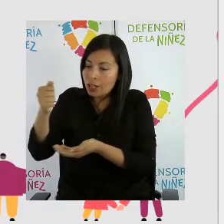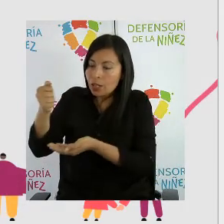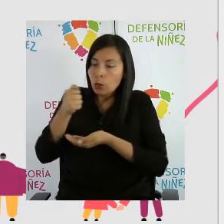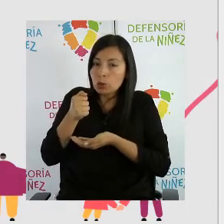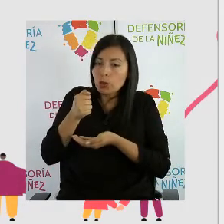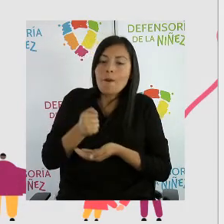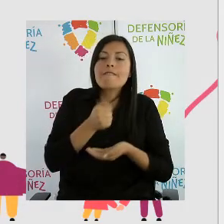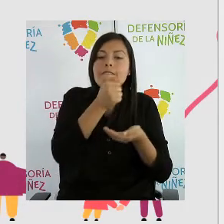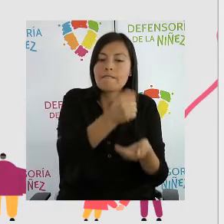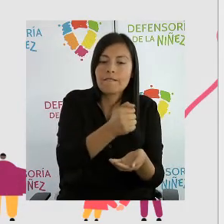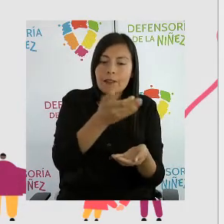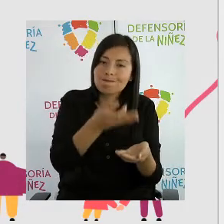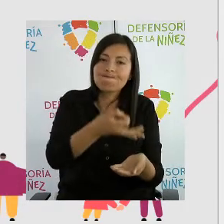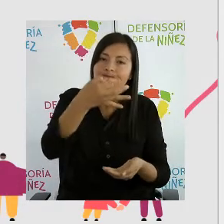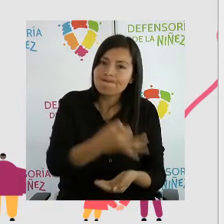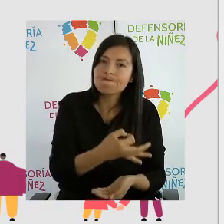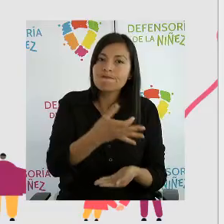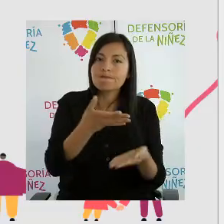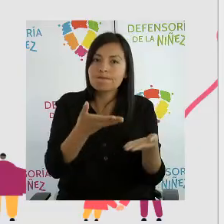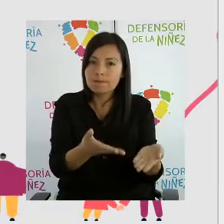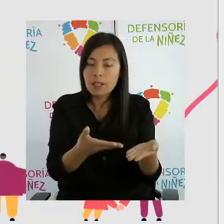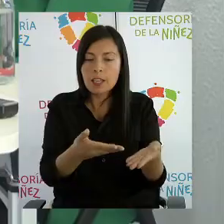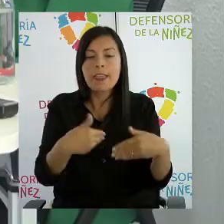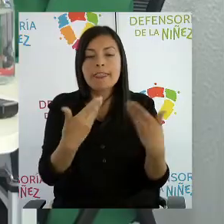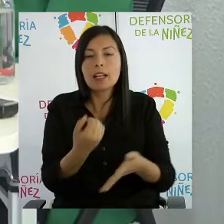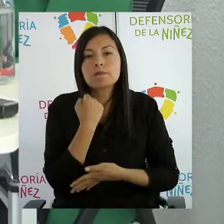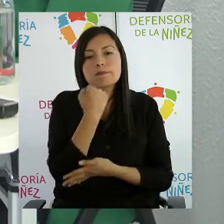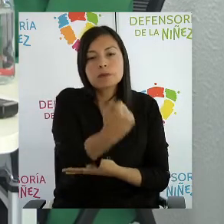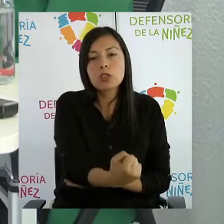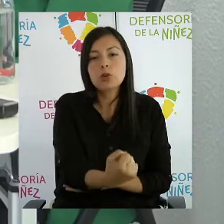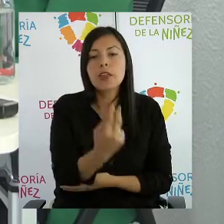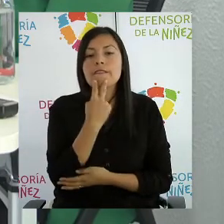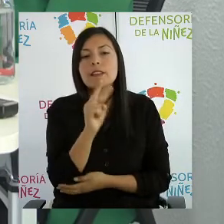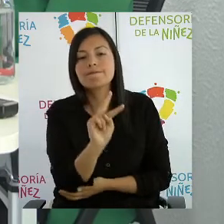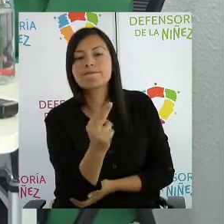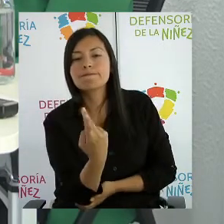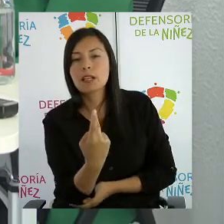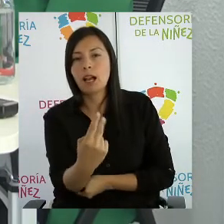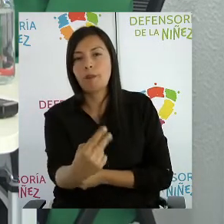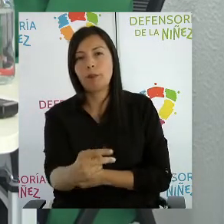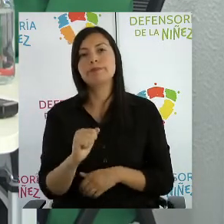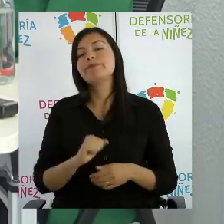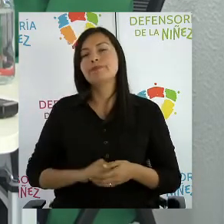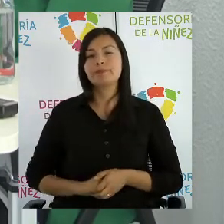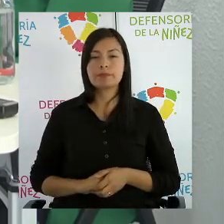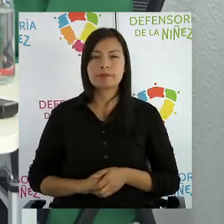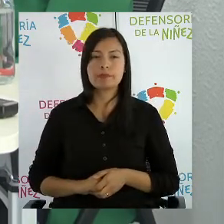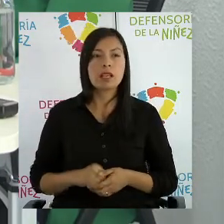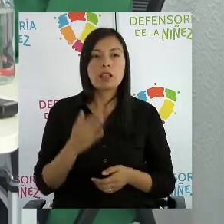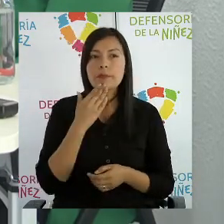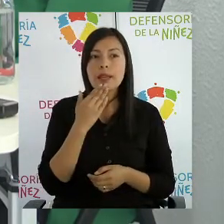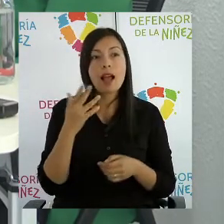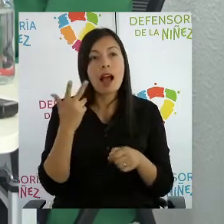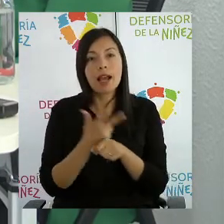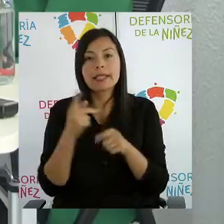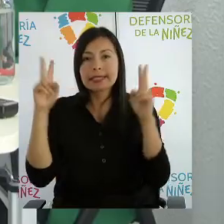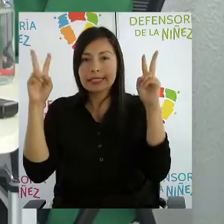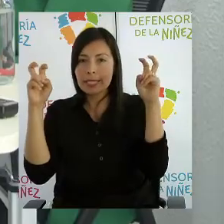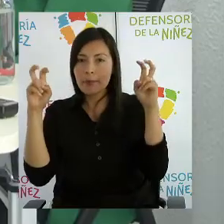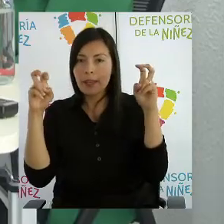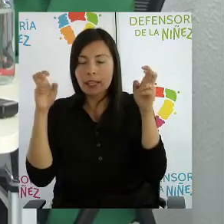a quienes efectivamente están impactando en el cambio de vida de niños, niñas y adolescentes de nuestro país. También hay temas de mecanismos